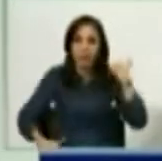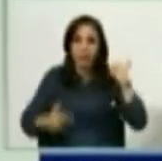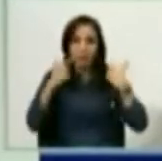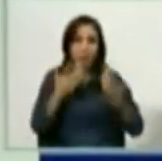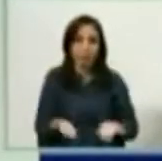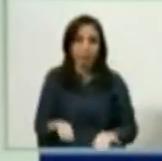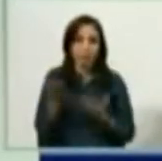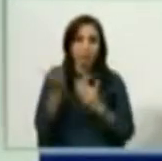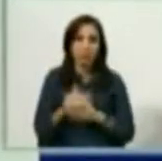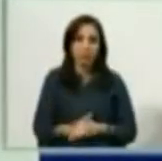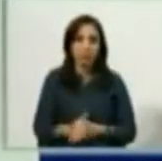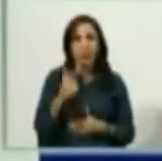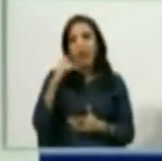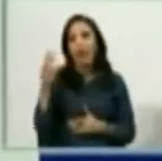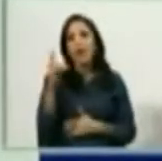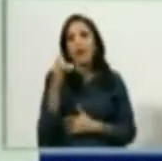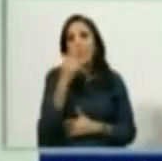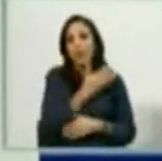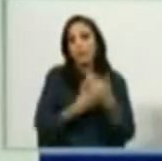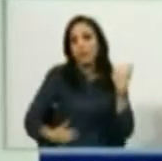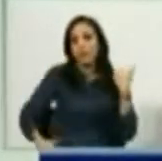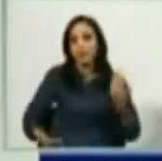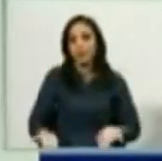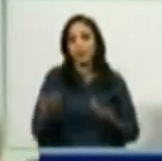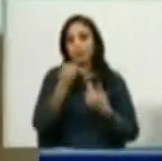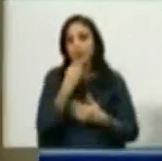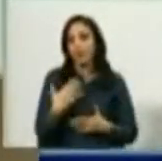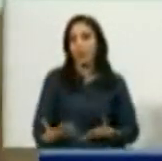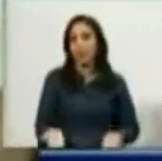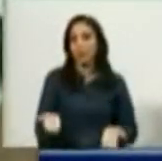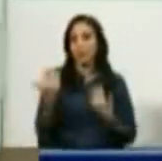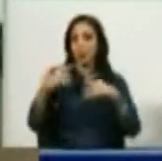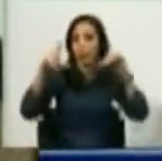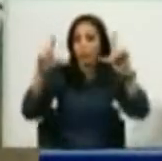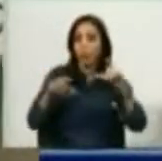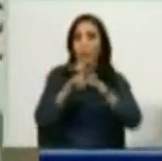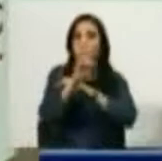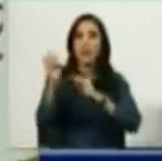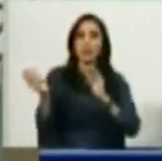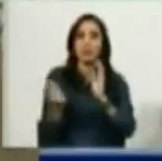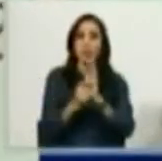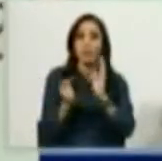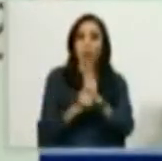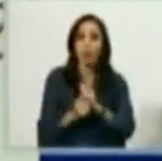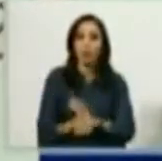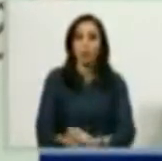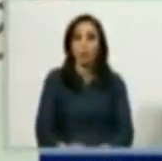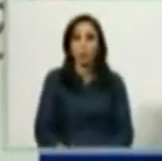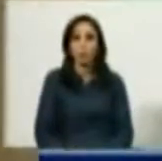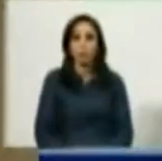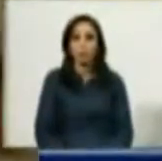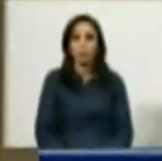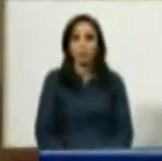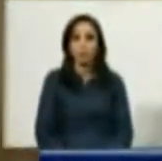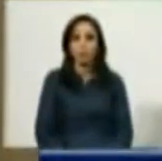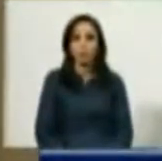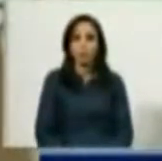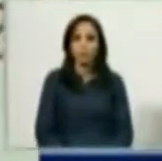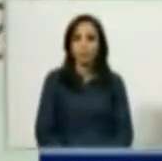y el campeón Evo esta foto tiene veinte puntos esto no